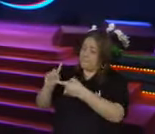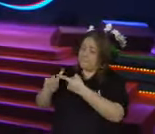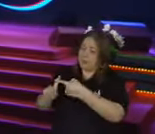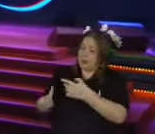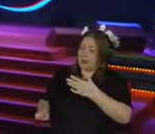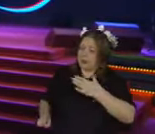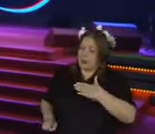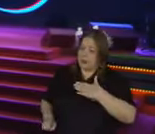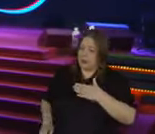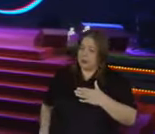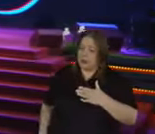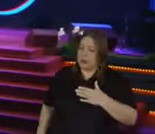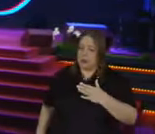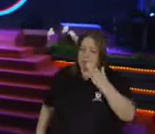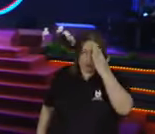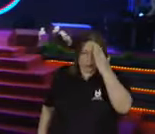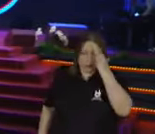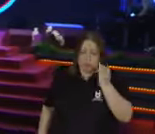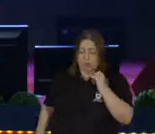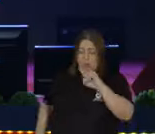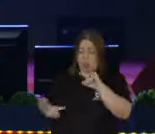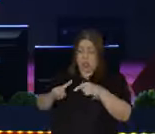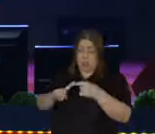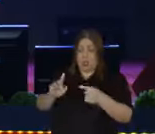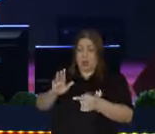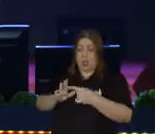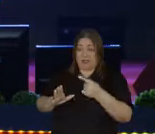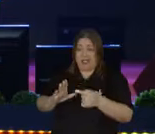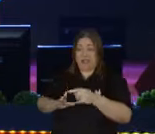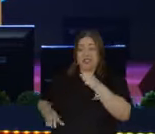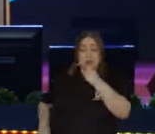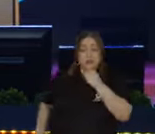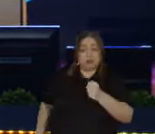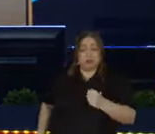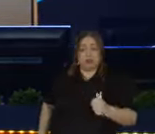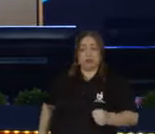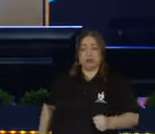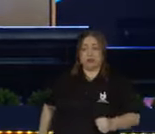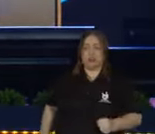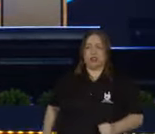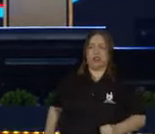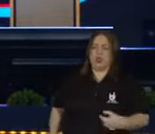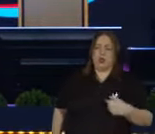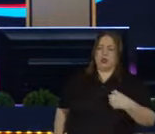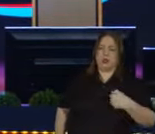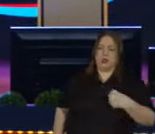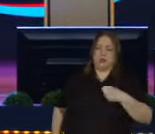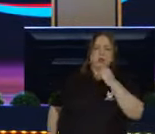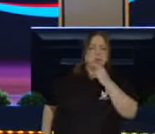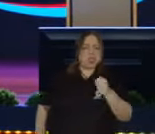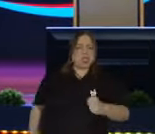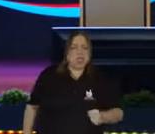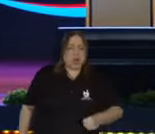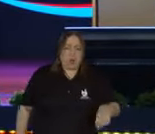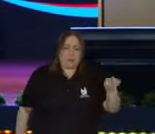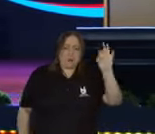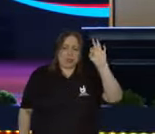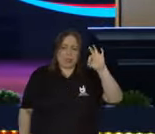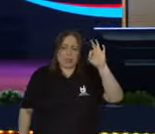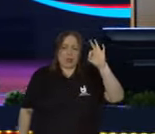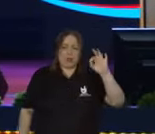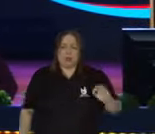Y porque cuando uno a veces llega a esta edad, me dijo, ¿qué le queda a un viejo ministro como yo si no